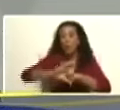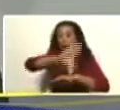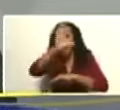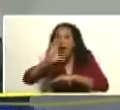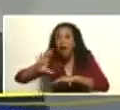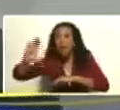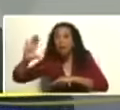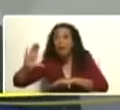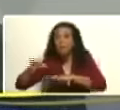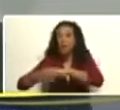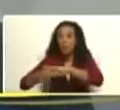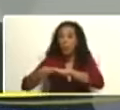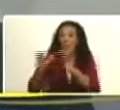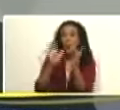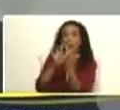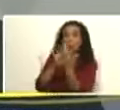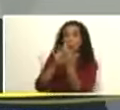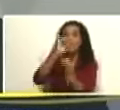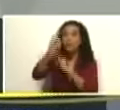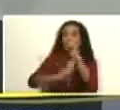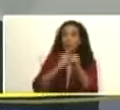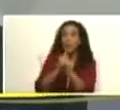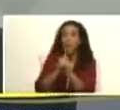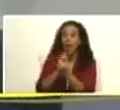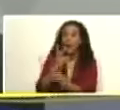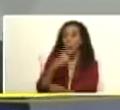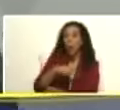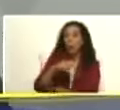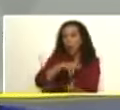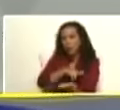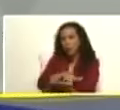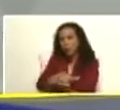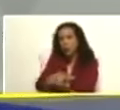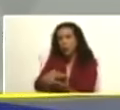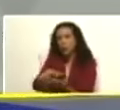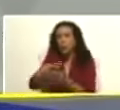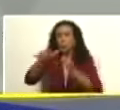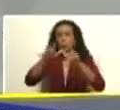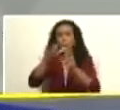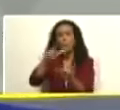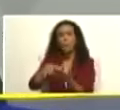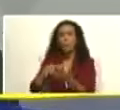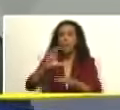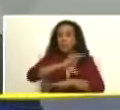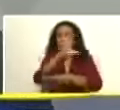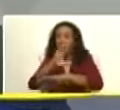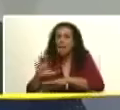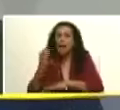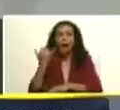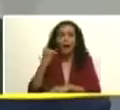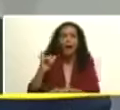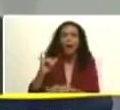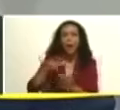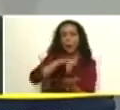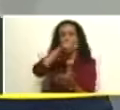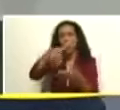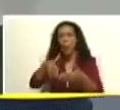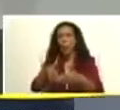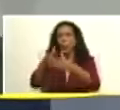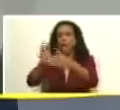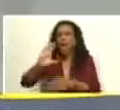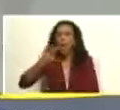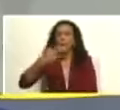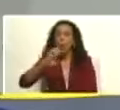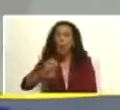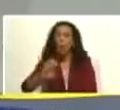las más importantes interconectadas internacionalmente. Tiene el Aeropuerto Internacional del Caribe, tiene el Aeropuerto de Isla de Coche,